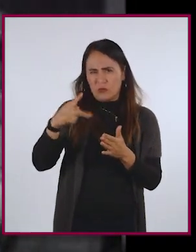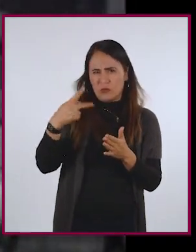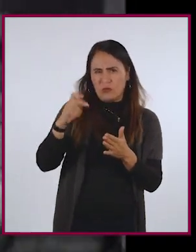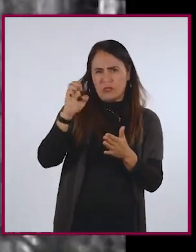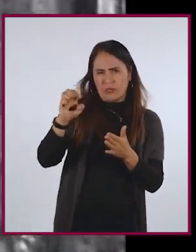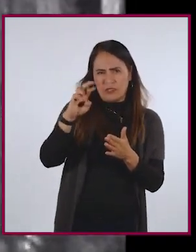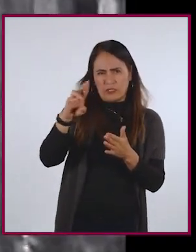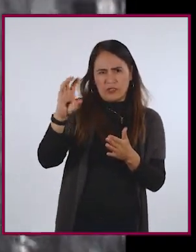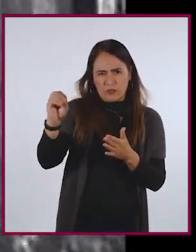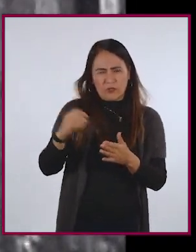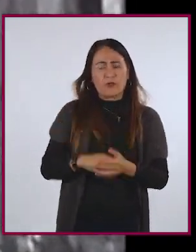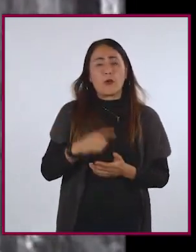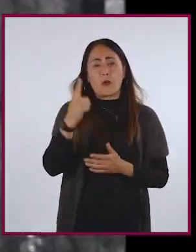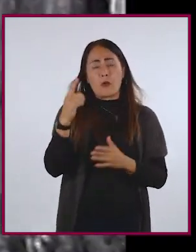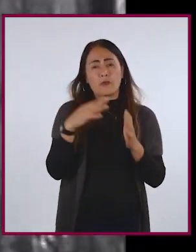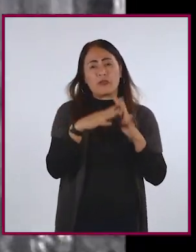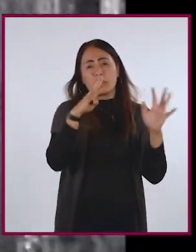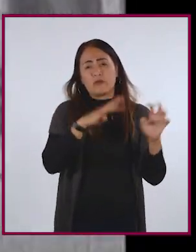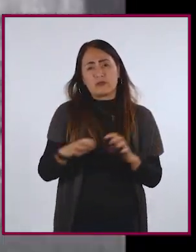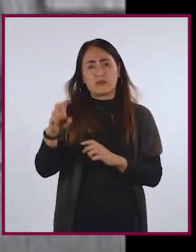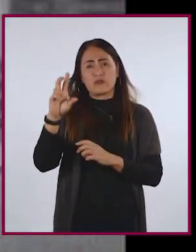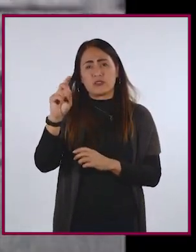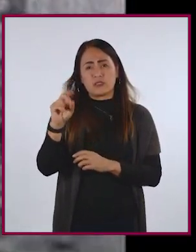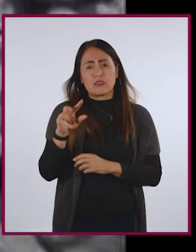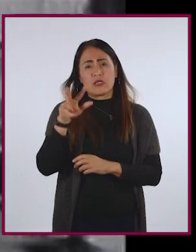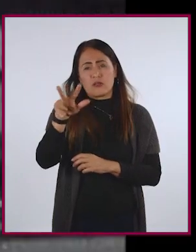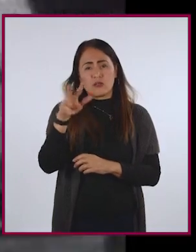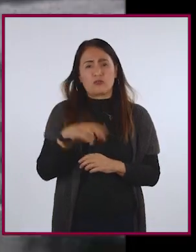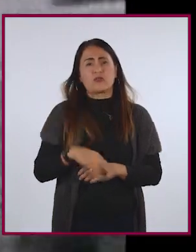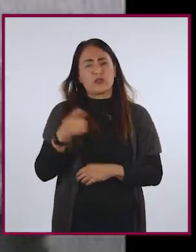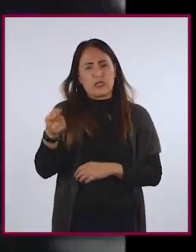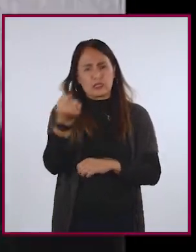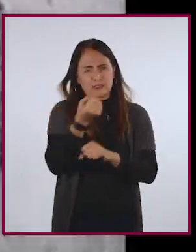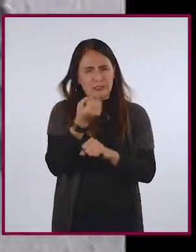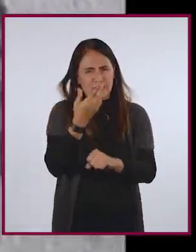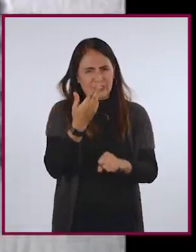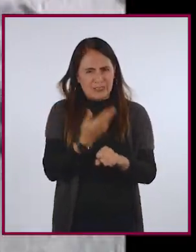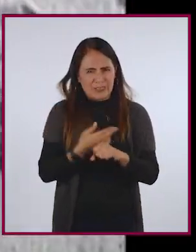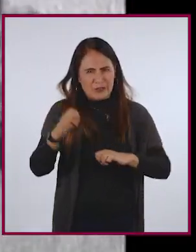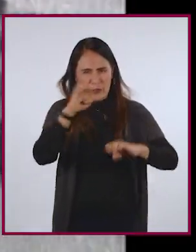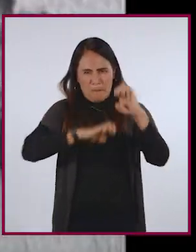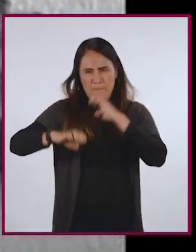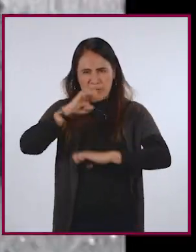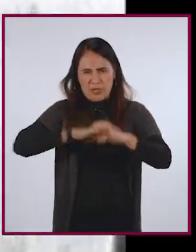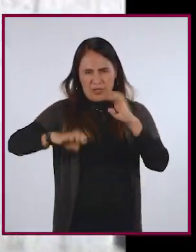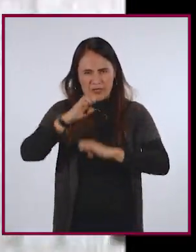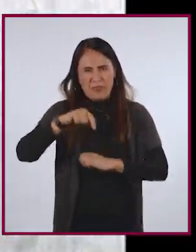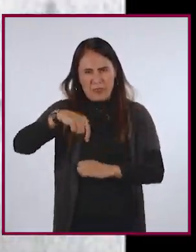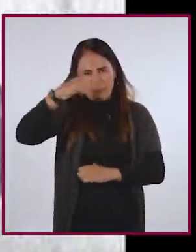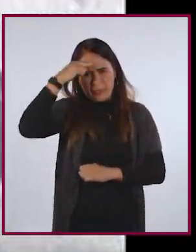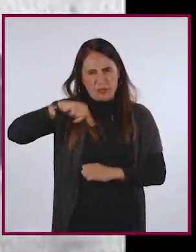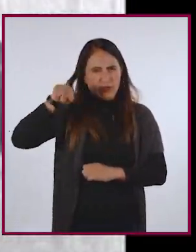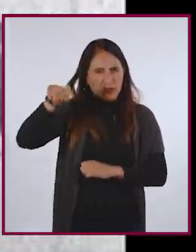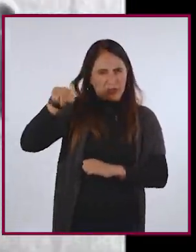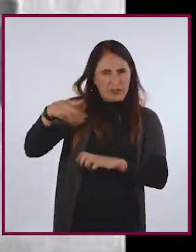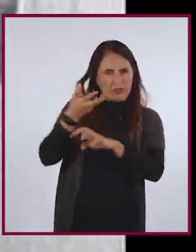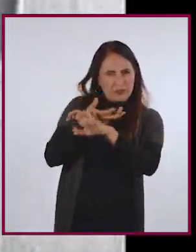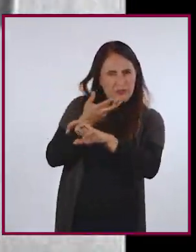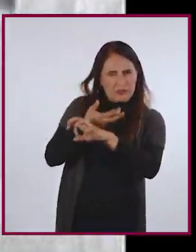Erro. En 1938, durante su gestión como secretario de la Embajada de México en